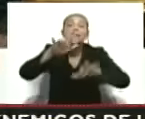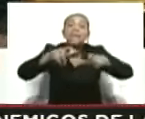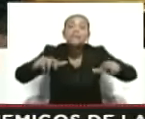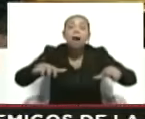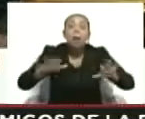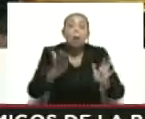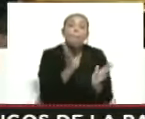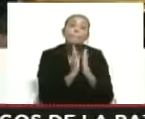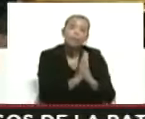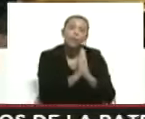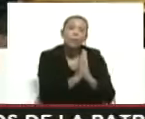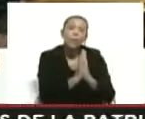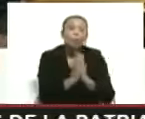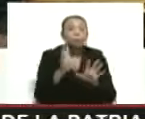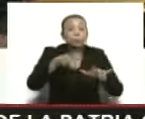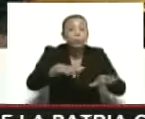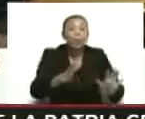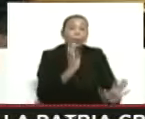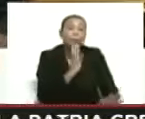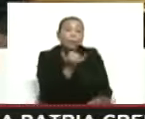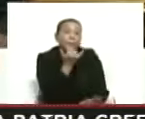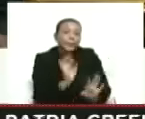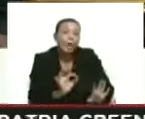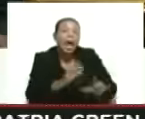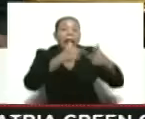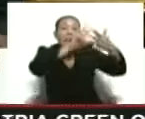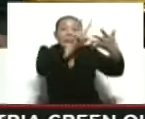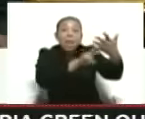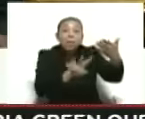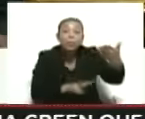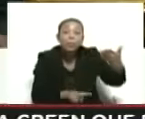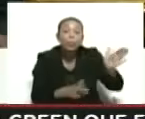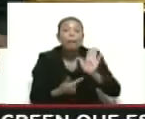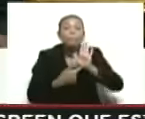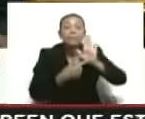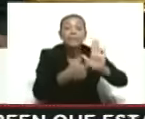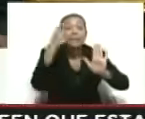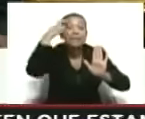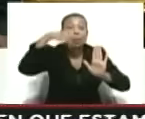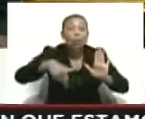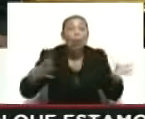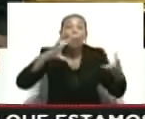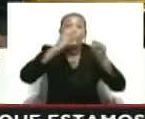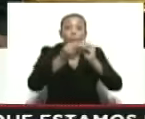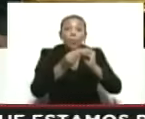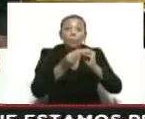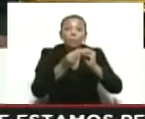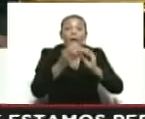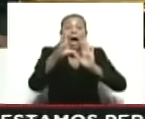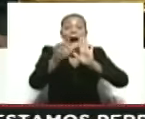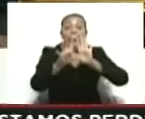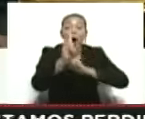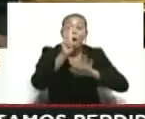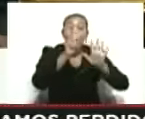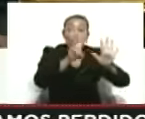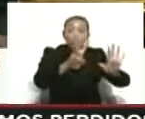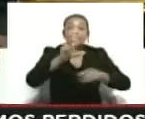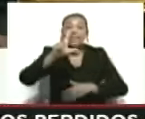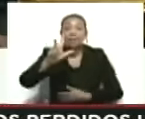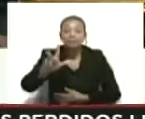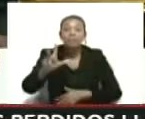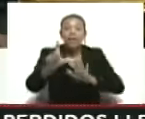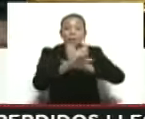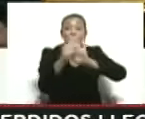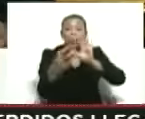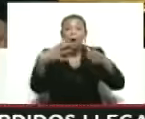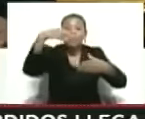accidental, sírvase por favor dar lectura a lo presentado de conformidad con lo establecido en el artículo 83 del